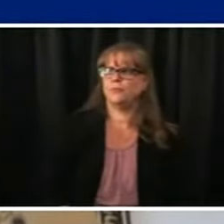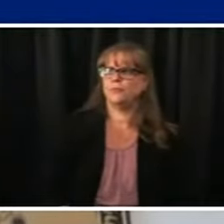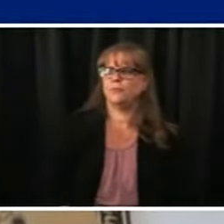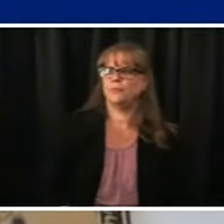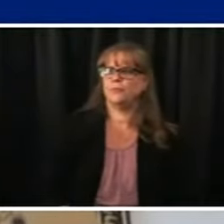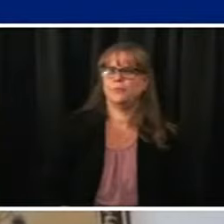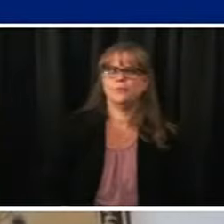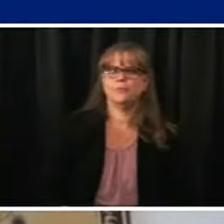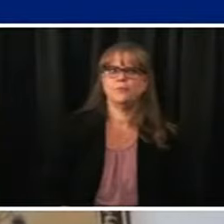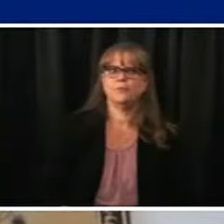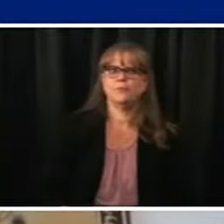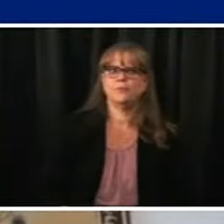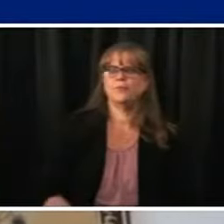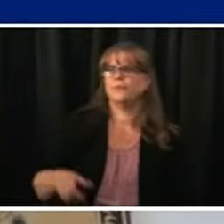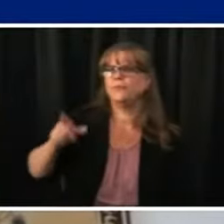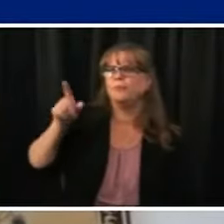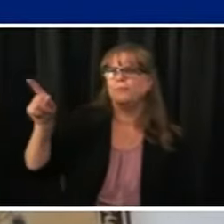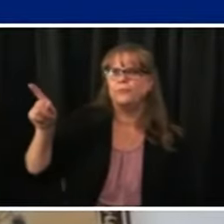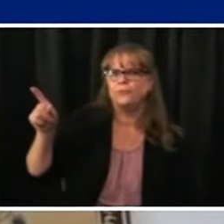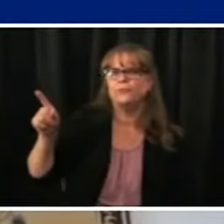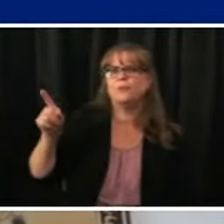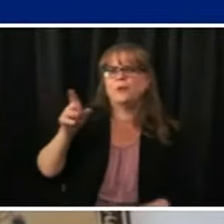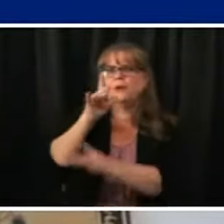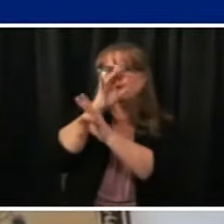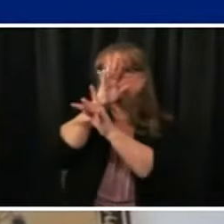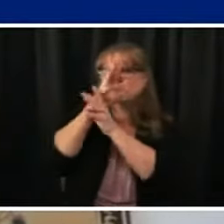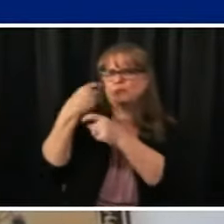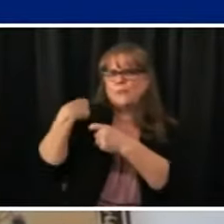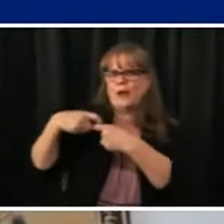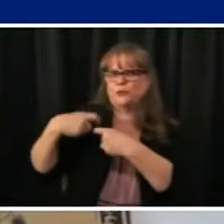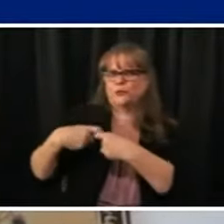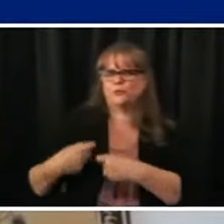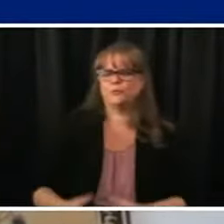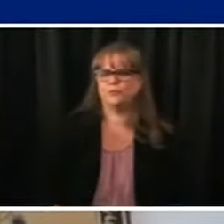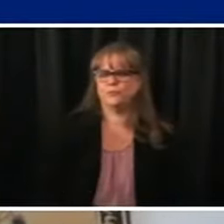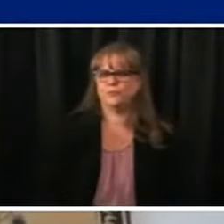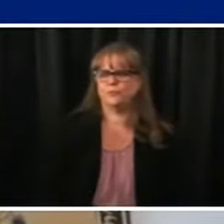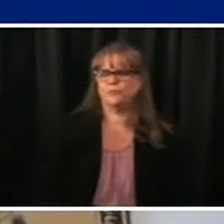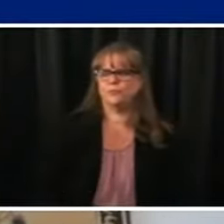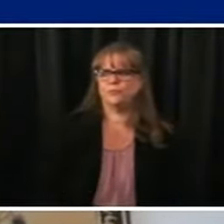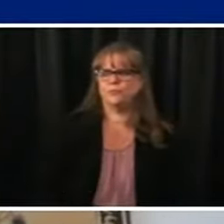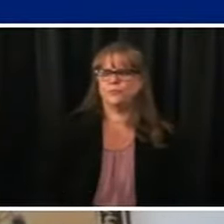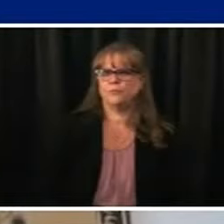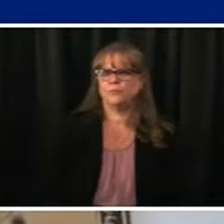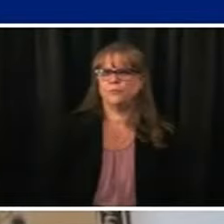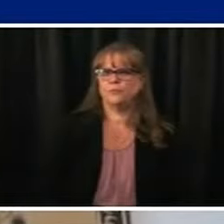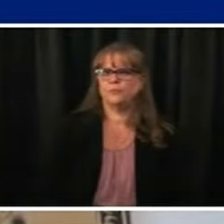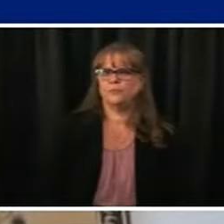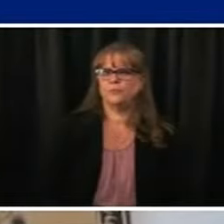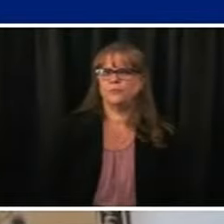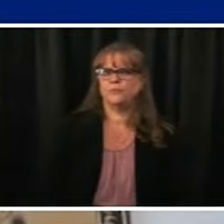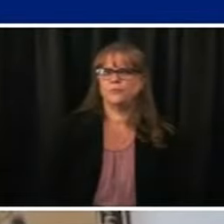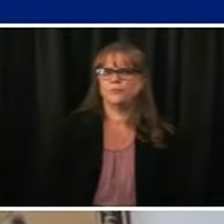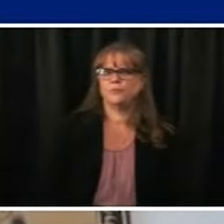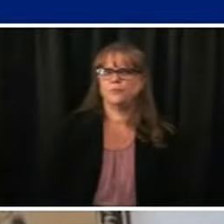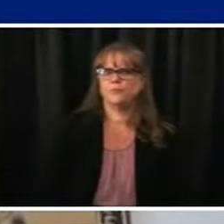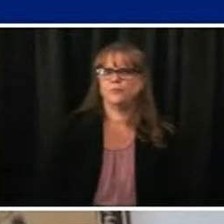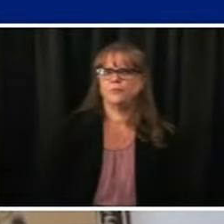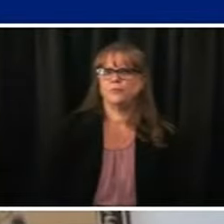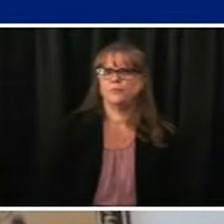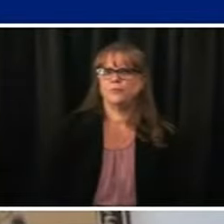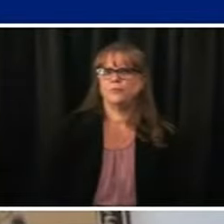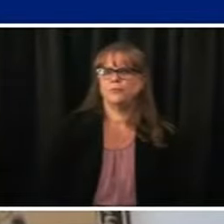que les piden su código de donde viven y les piden de